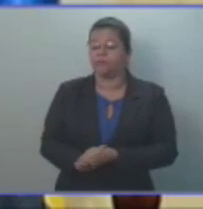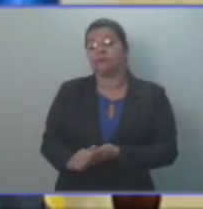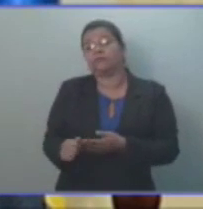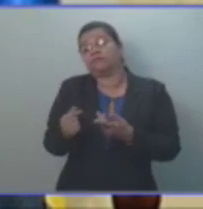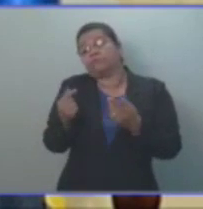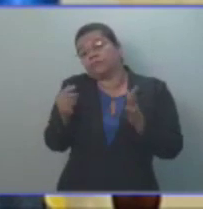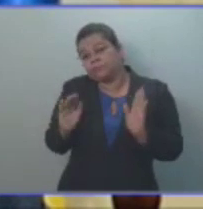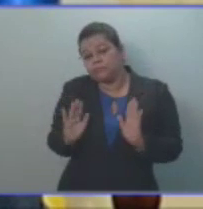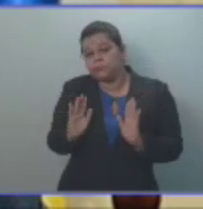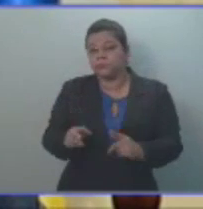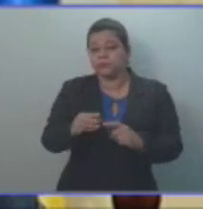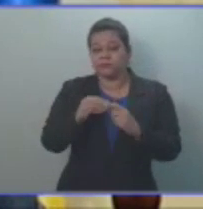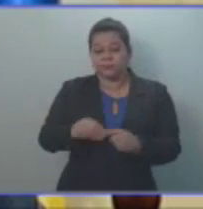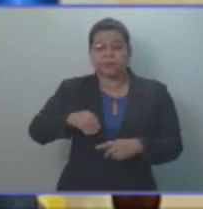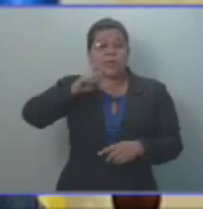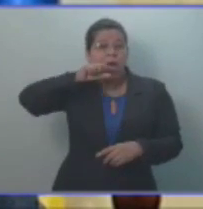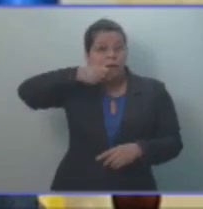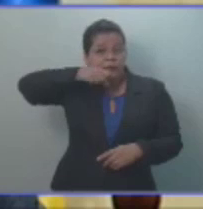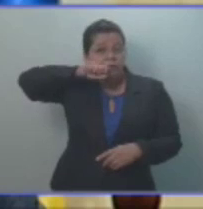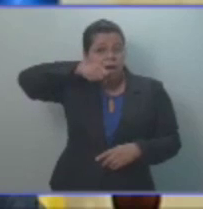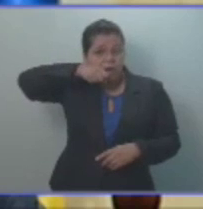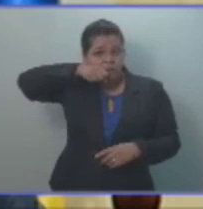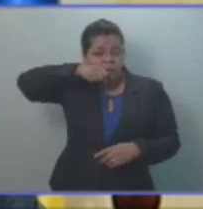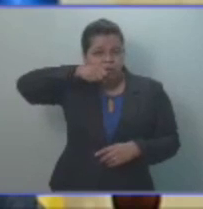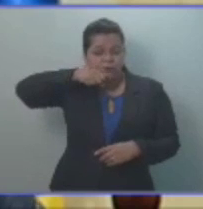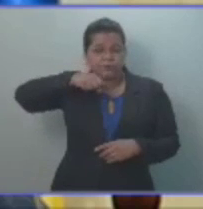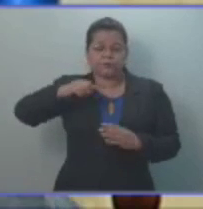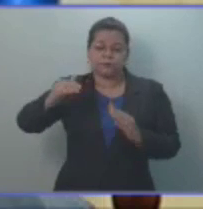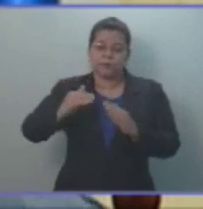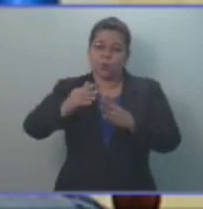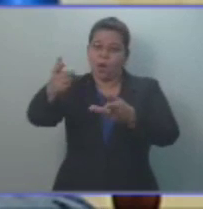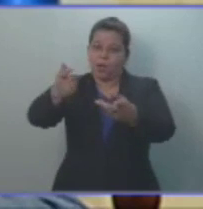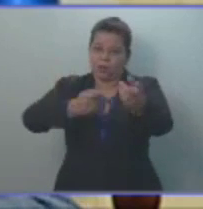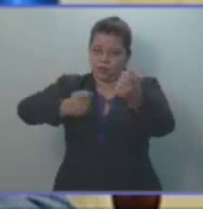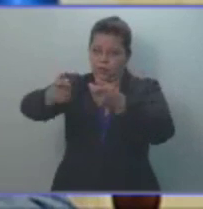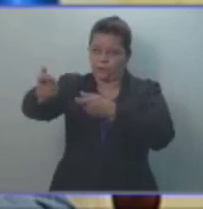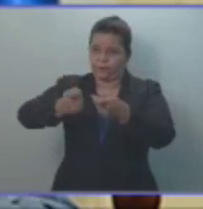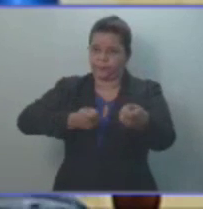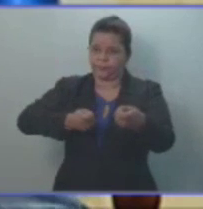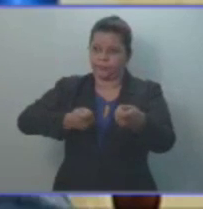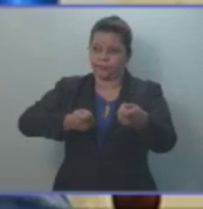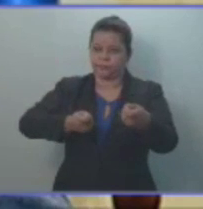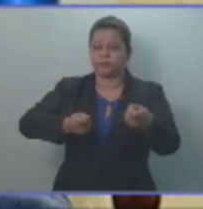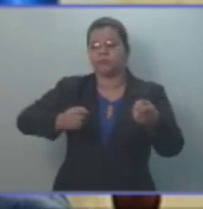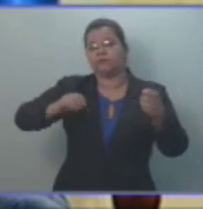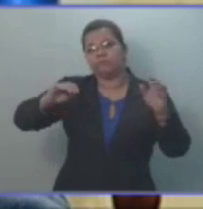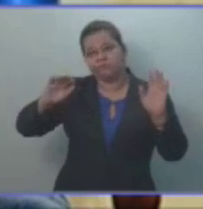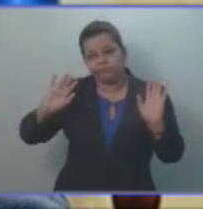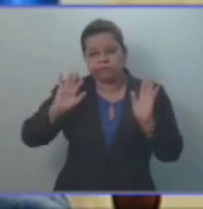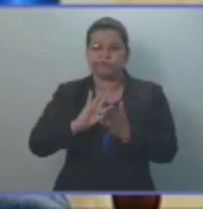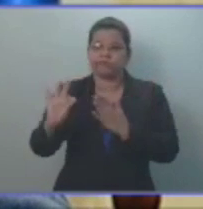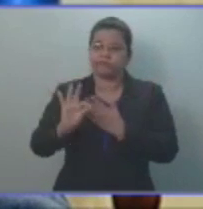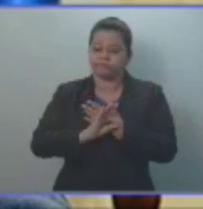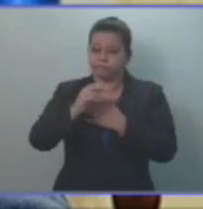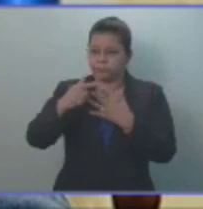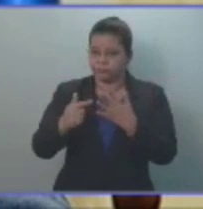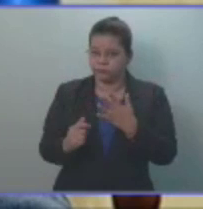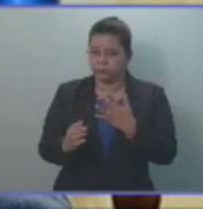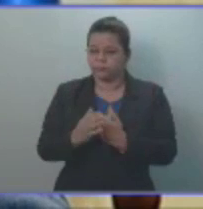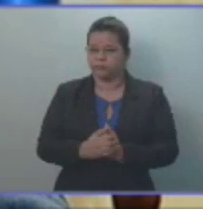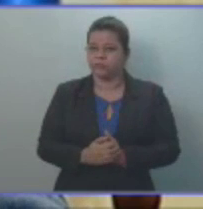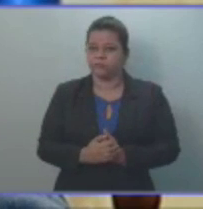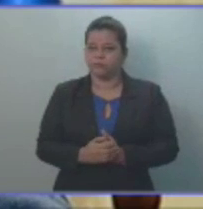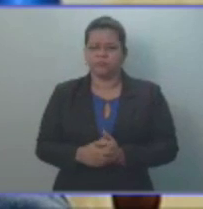particularmente en materia de caña de azúcar y de caficultura. Así es que el decreto